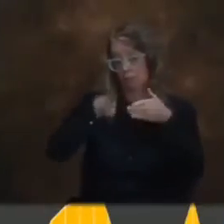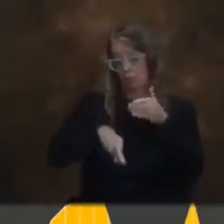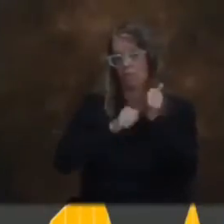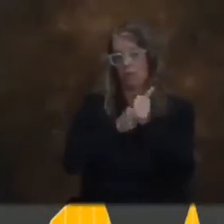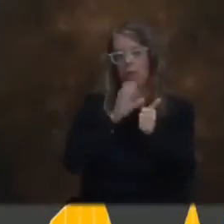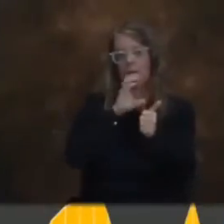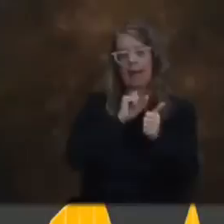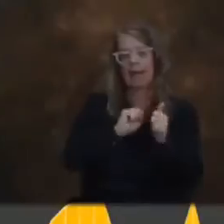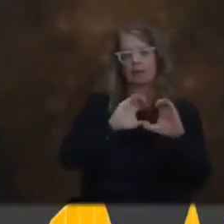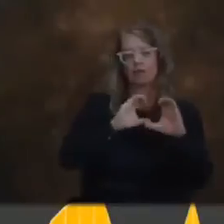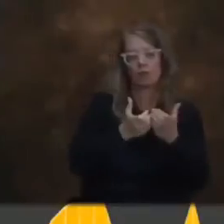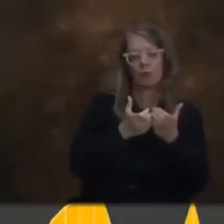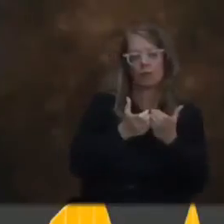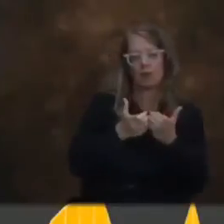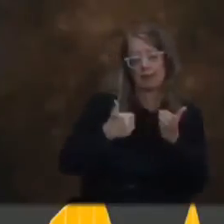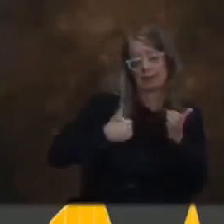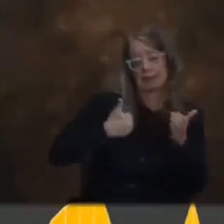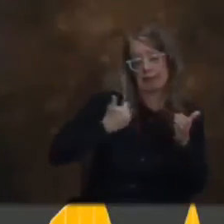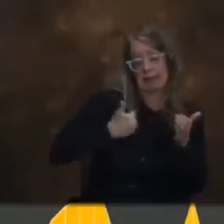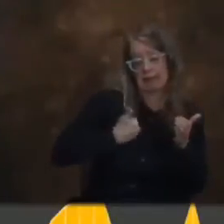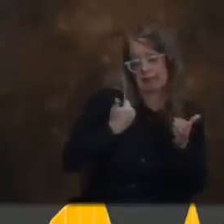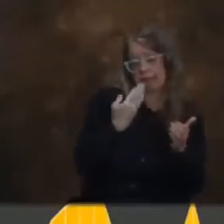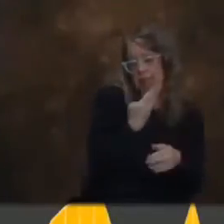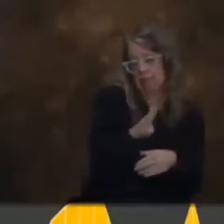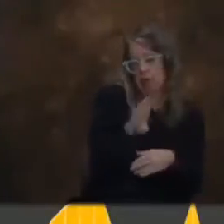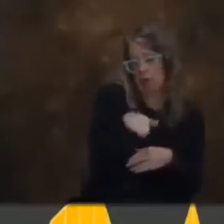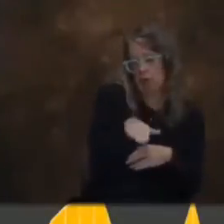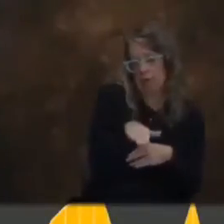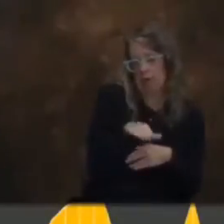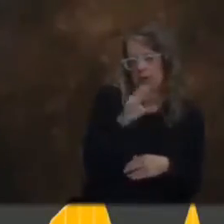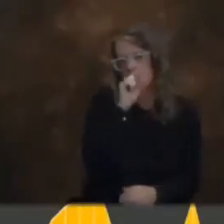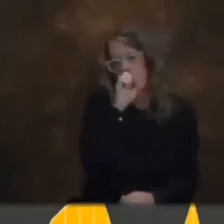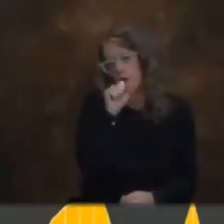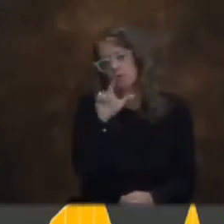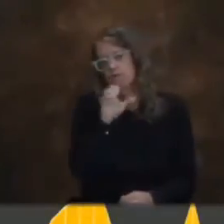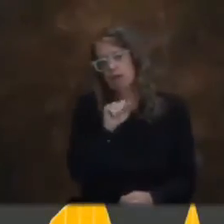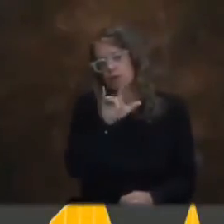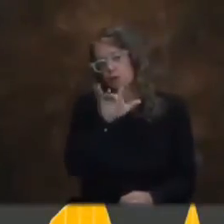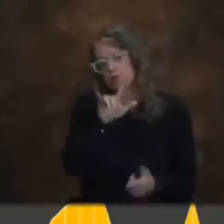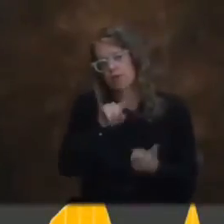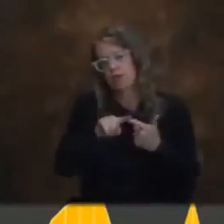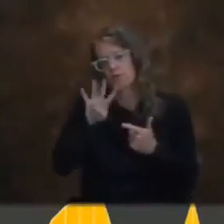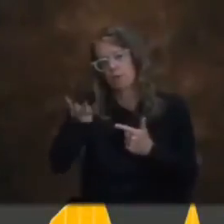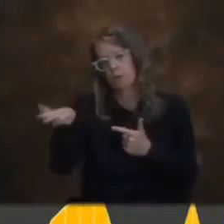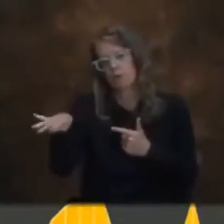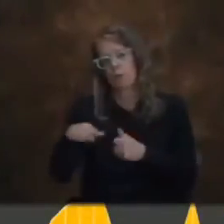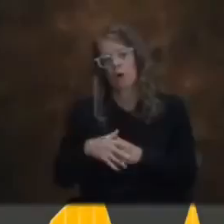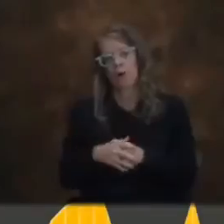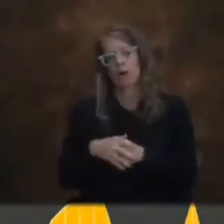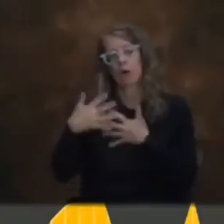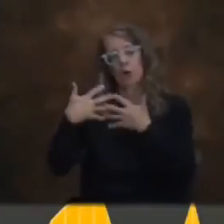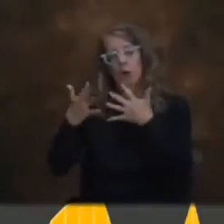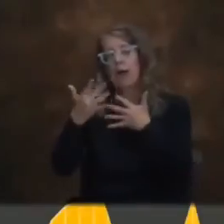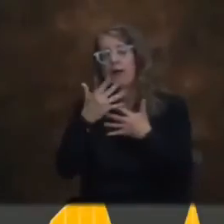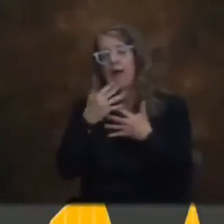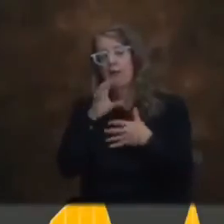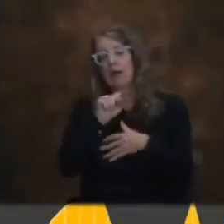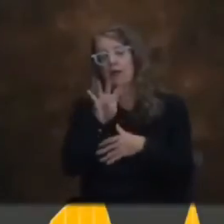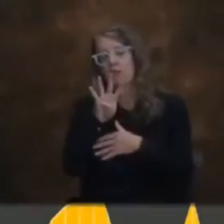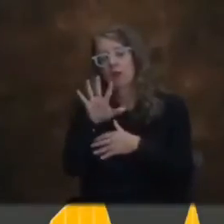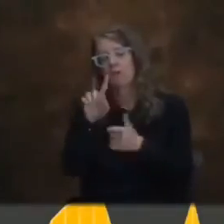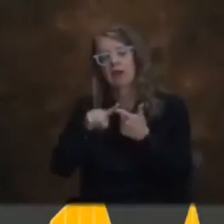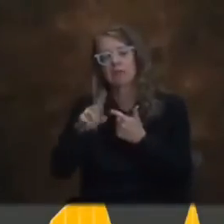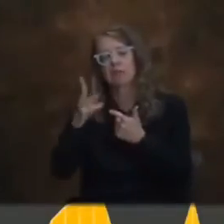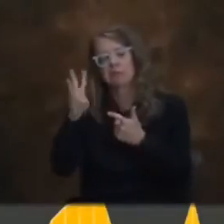jóvenes son los azules anaranjado es 25 a 44 gris es 45 a 64 y